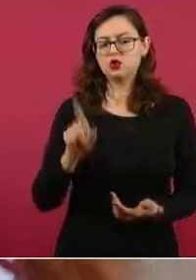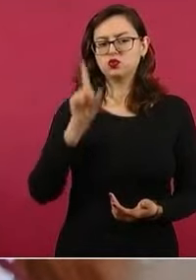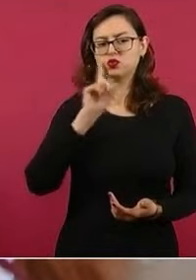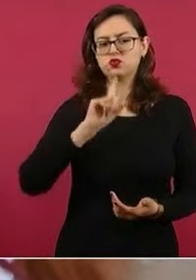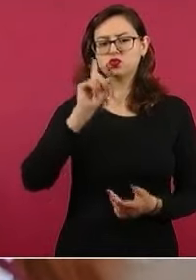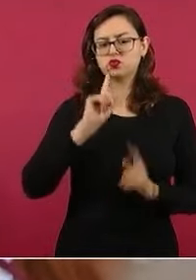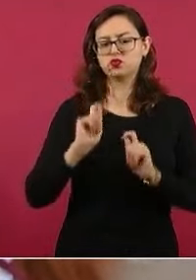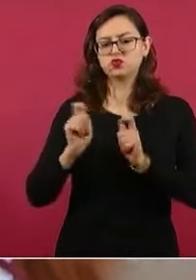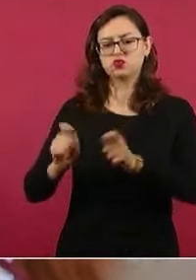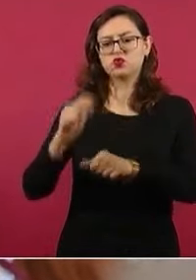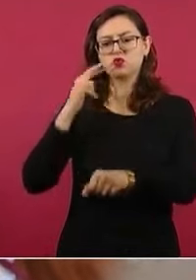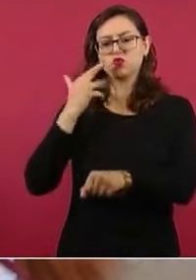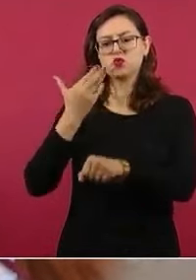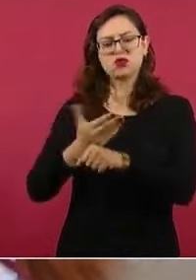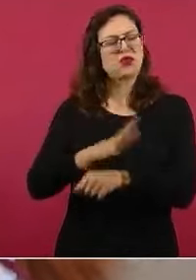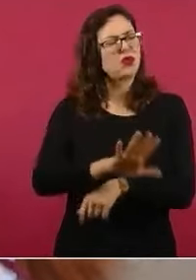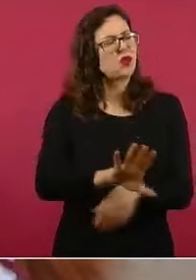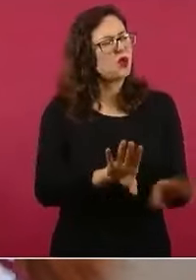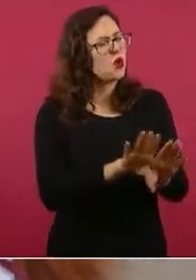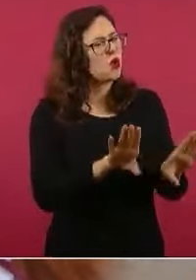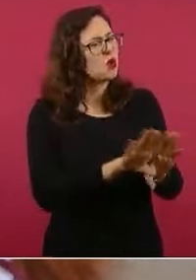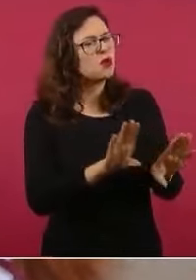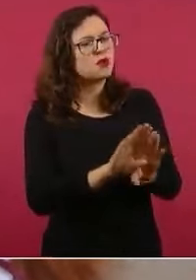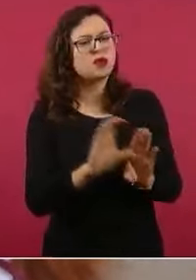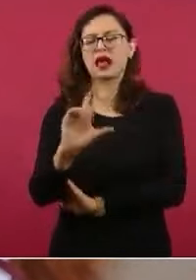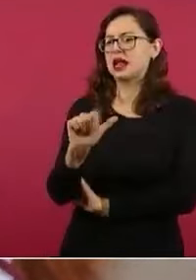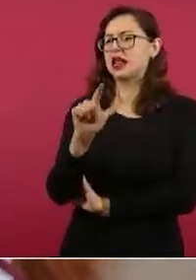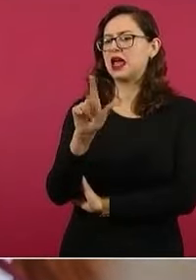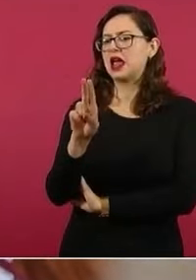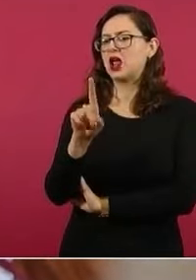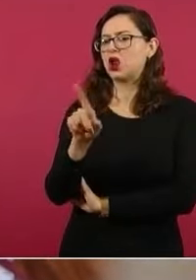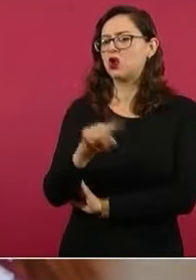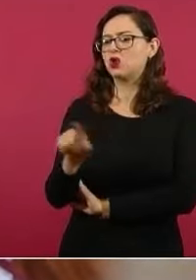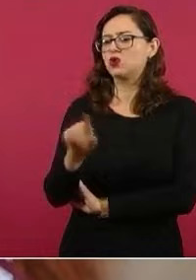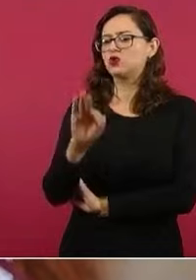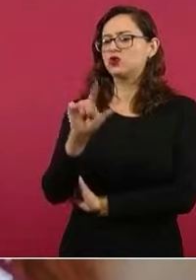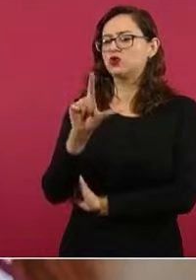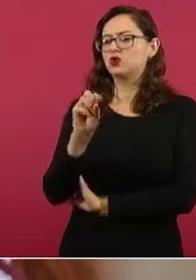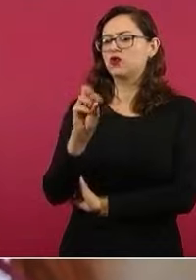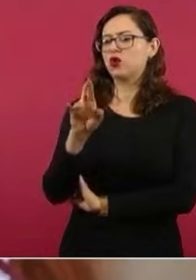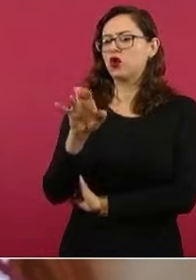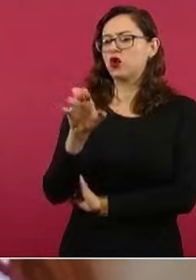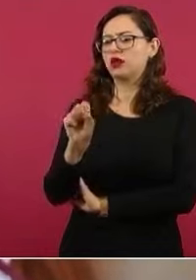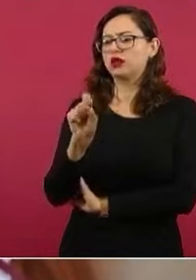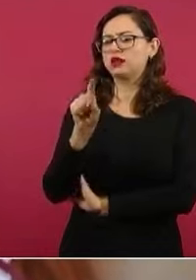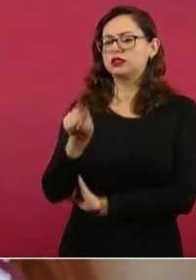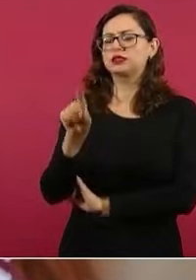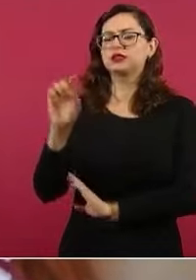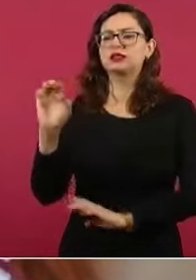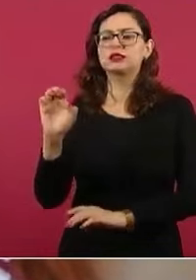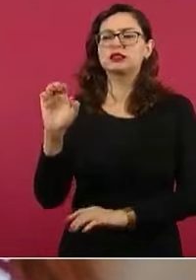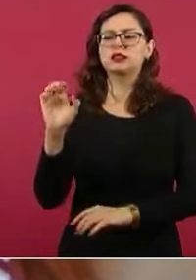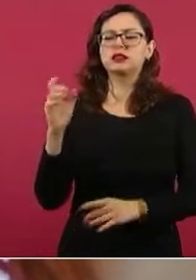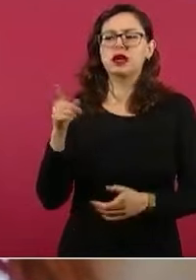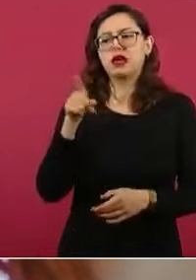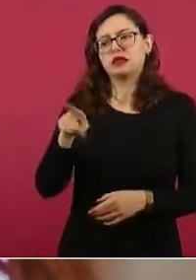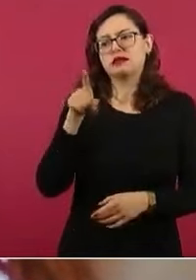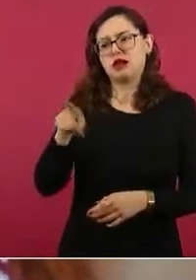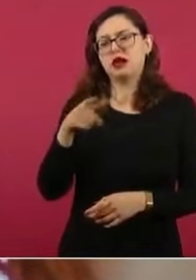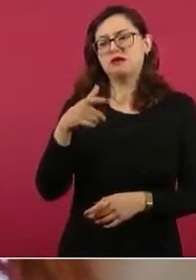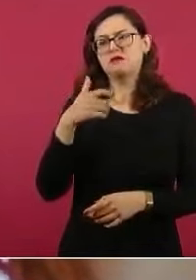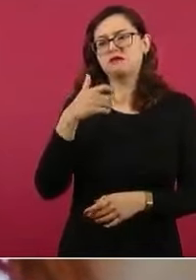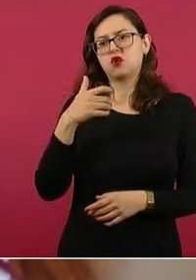Pública. Hay voces que ponen... ¿De quién? De Clara Luz Flores, la ex candidata al gobierno de Nuevo León. Sí. Y justamente por